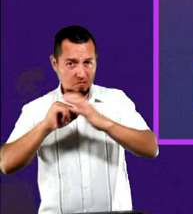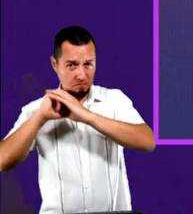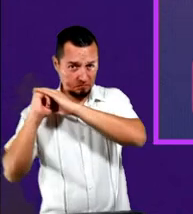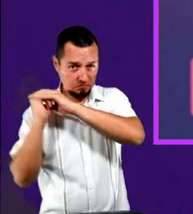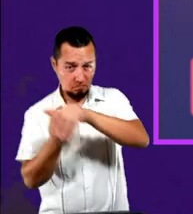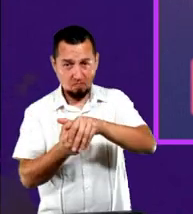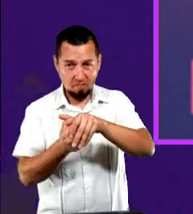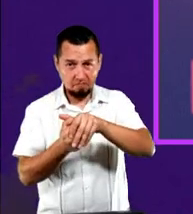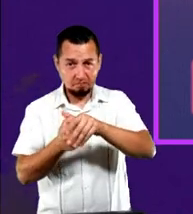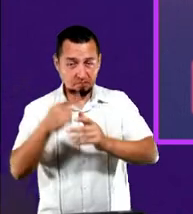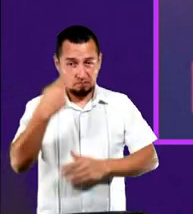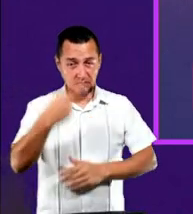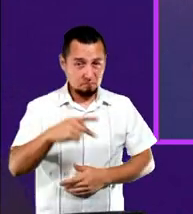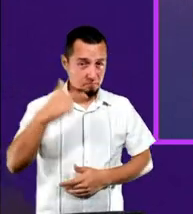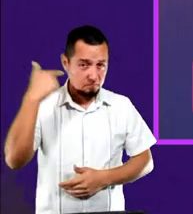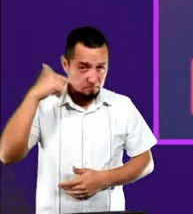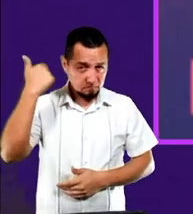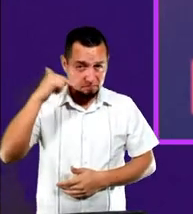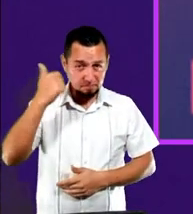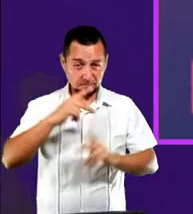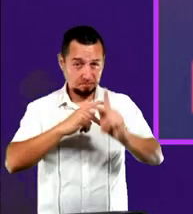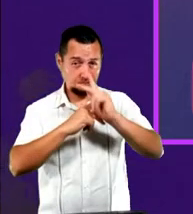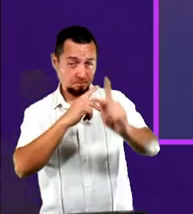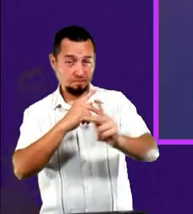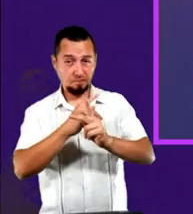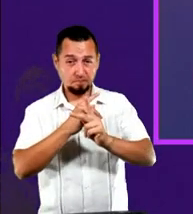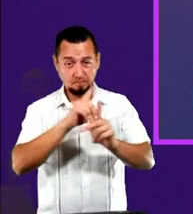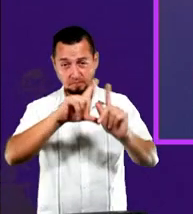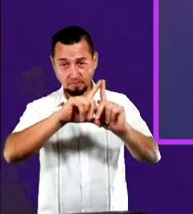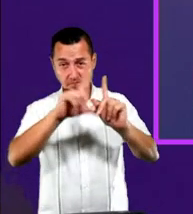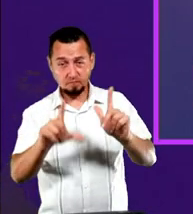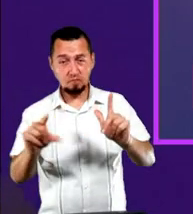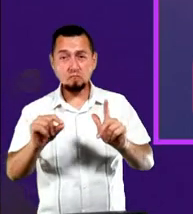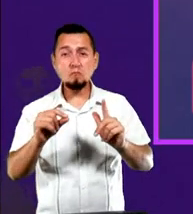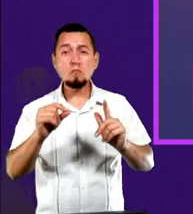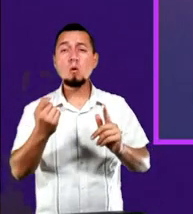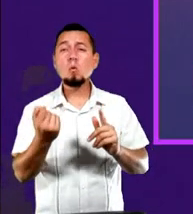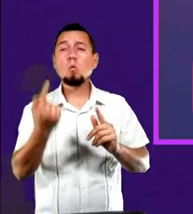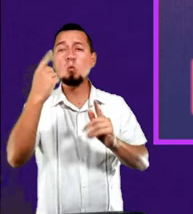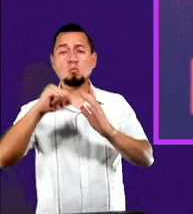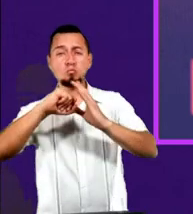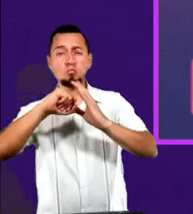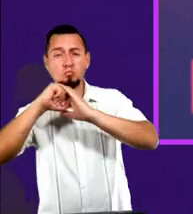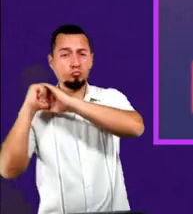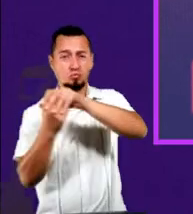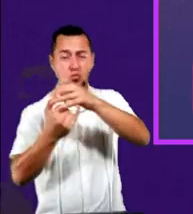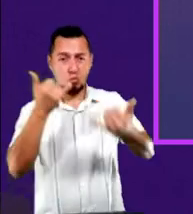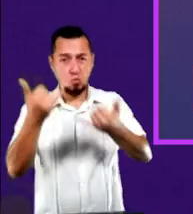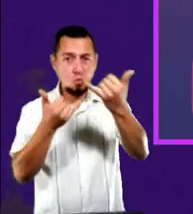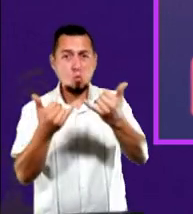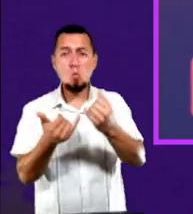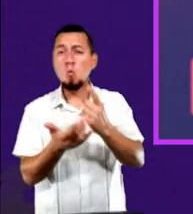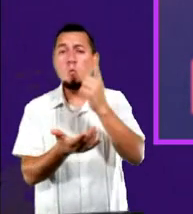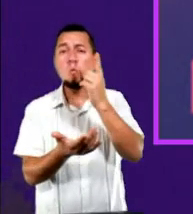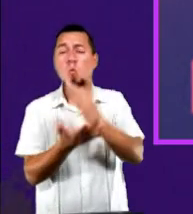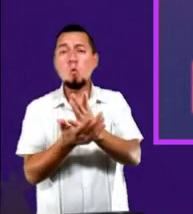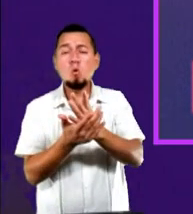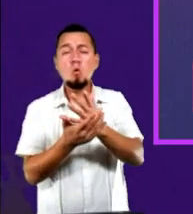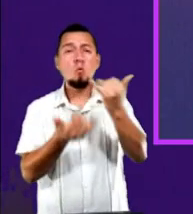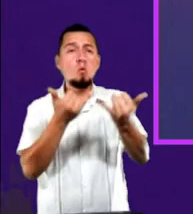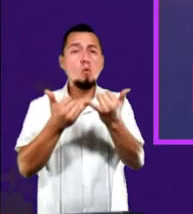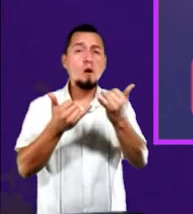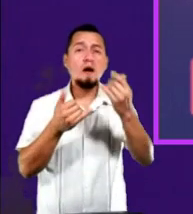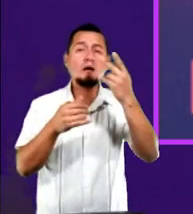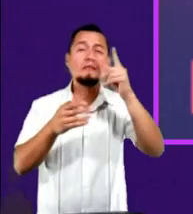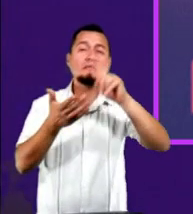ciudades que tienen béisbol profesional en el verano y en el invierno, Guadalajara y Monterrey. Son